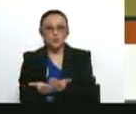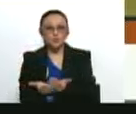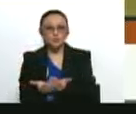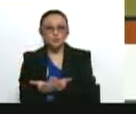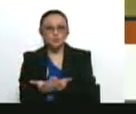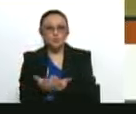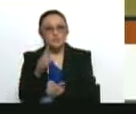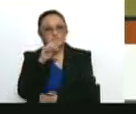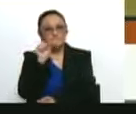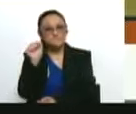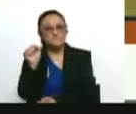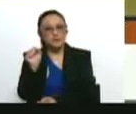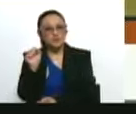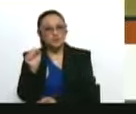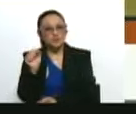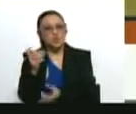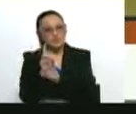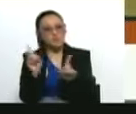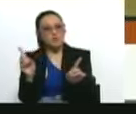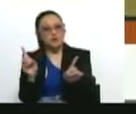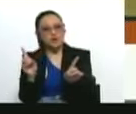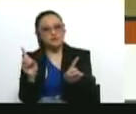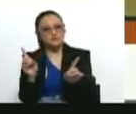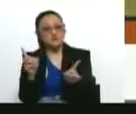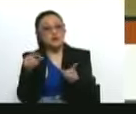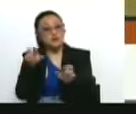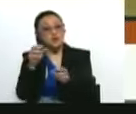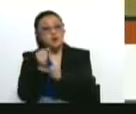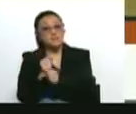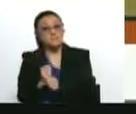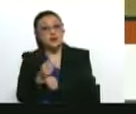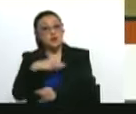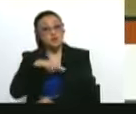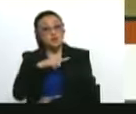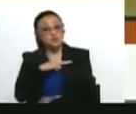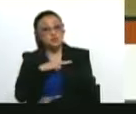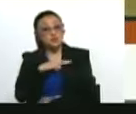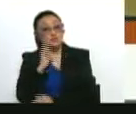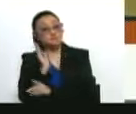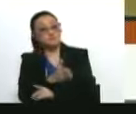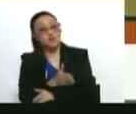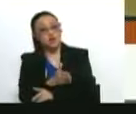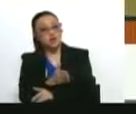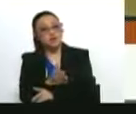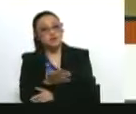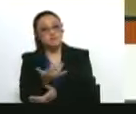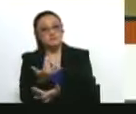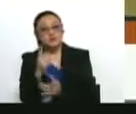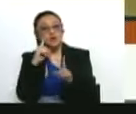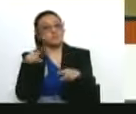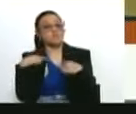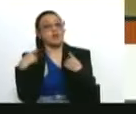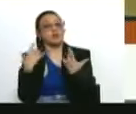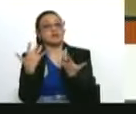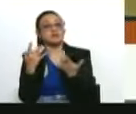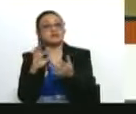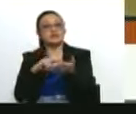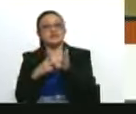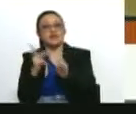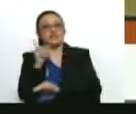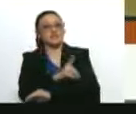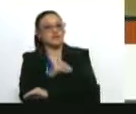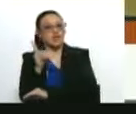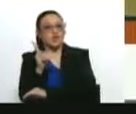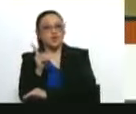que Nicolás es un demócrata. Igual que ellos esperan que nosotros nos dejemos tumbar, porque si no nos dejamos tumbar somos unos dictadores. Pues